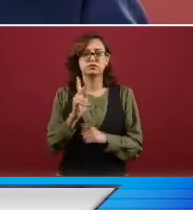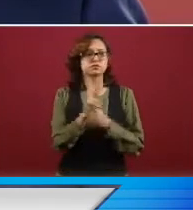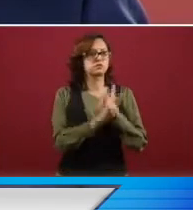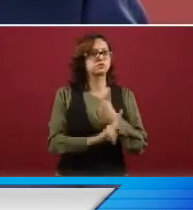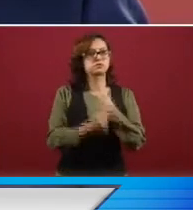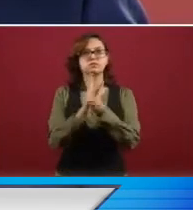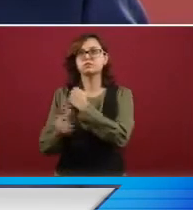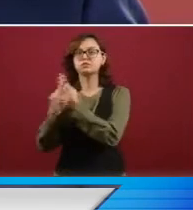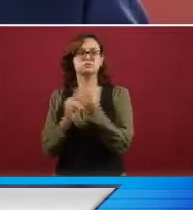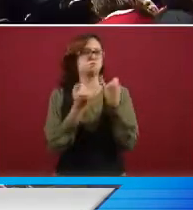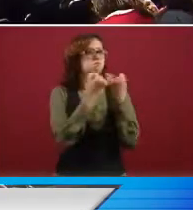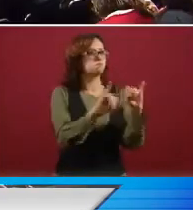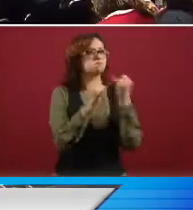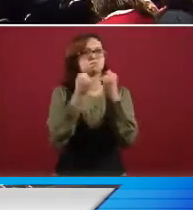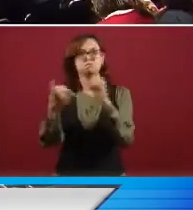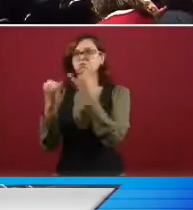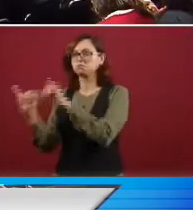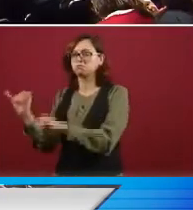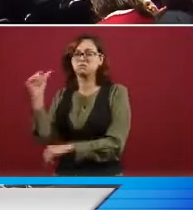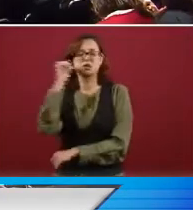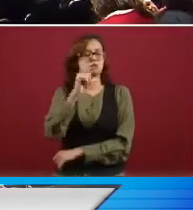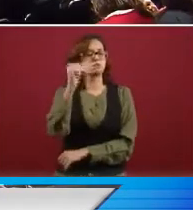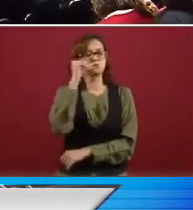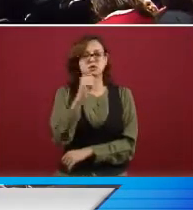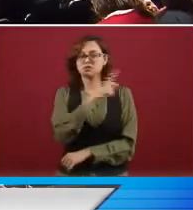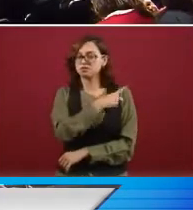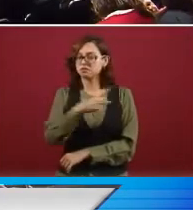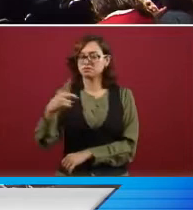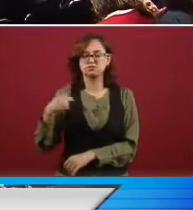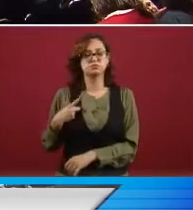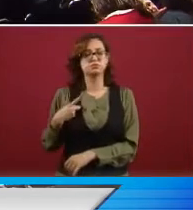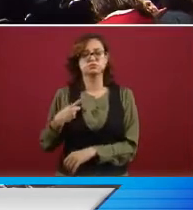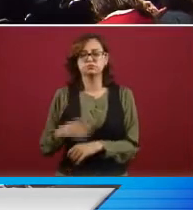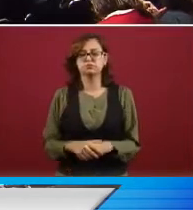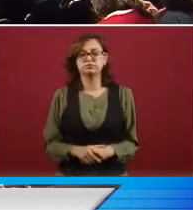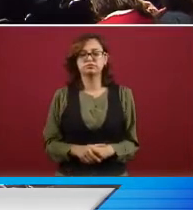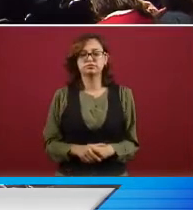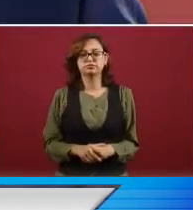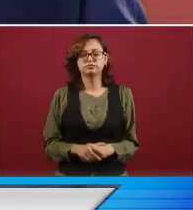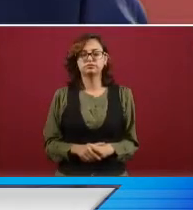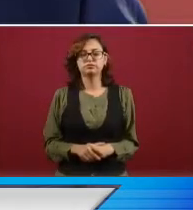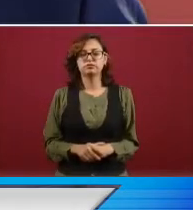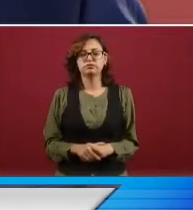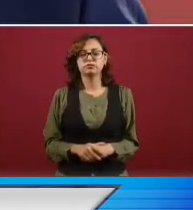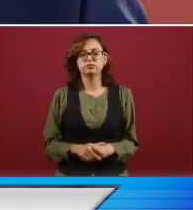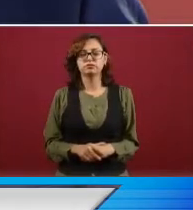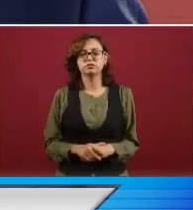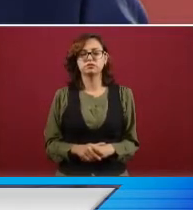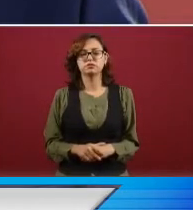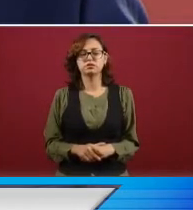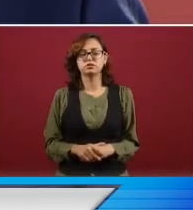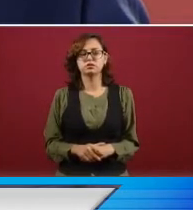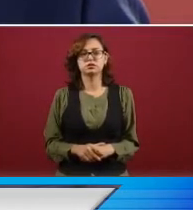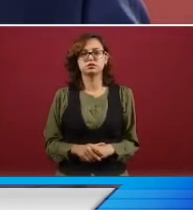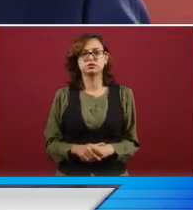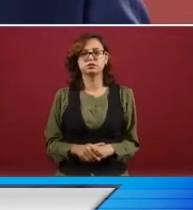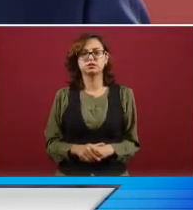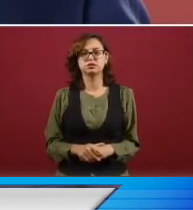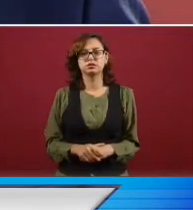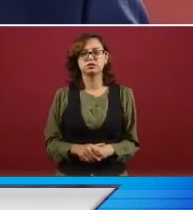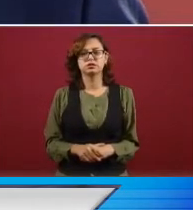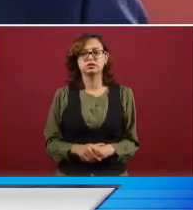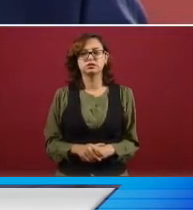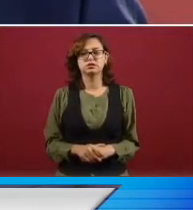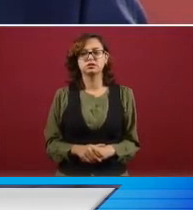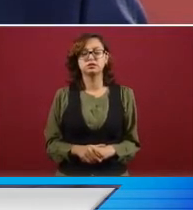la ONU y no cambiará. Se apoyará la independencia de los pueblos sin injerencismos. Se respeta la política de cada pueblo y nunca se apoyará